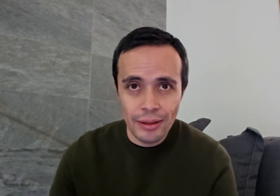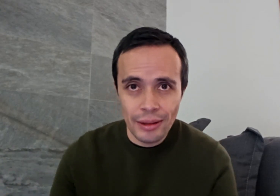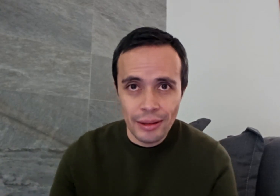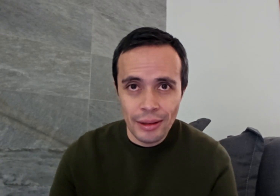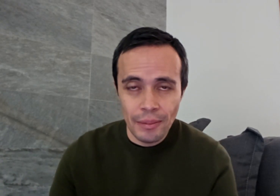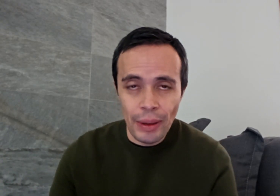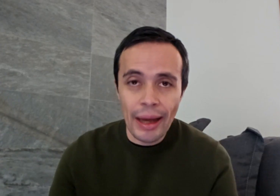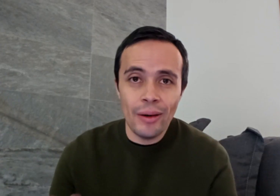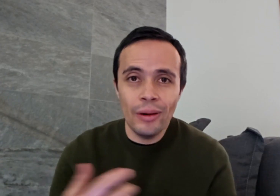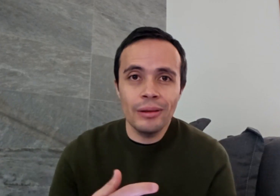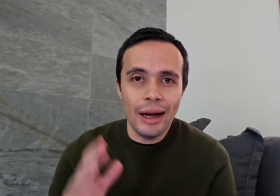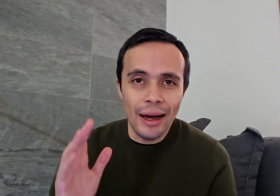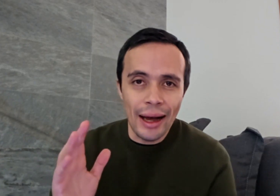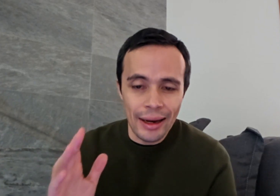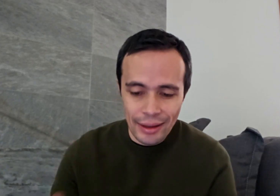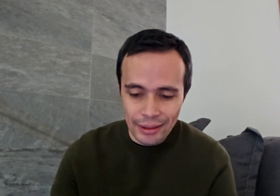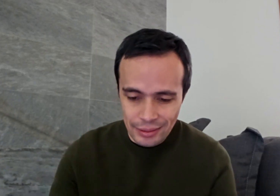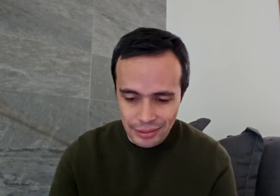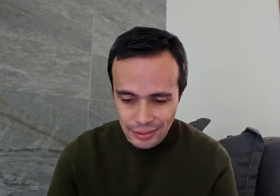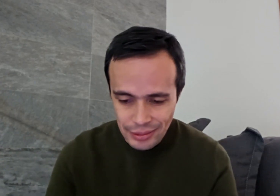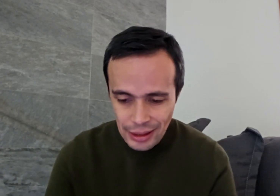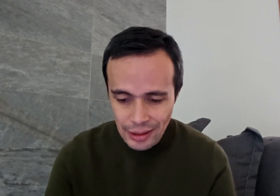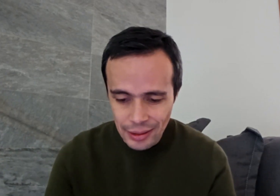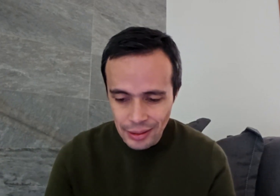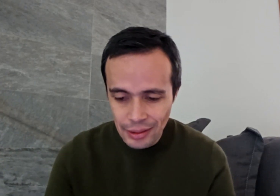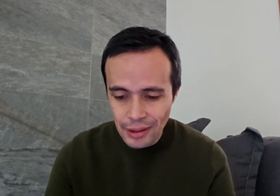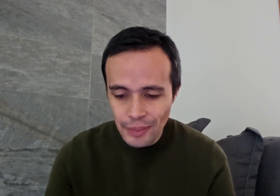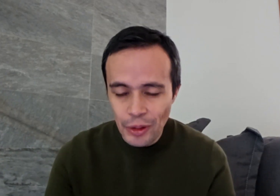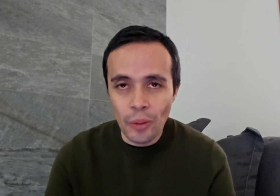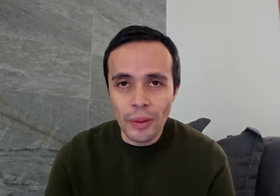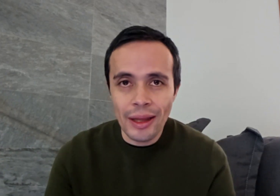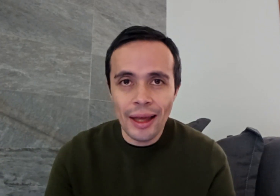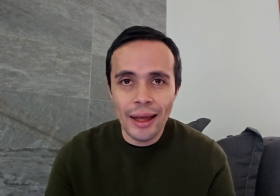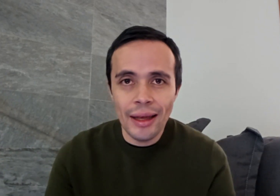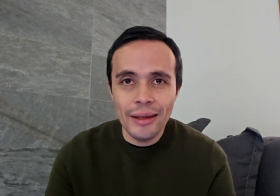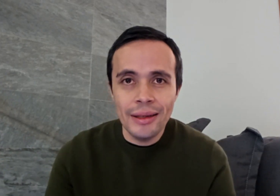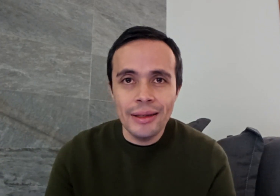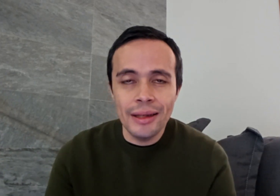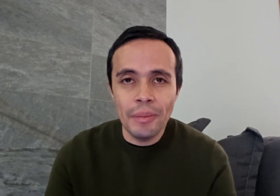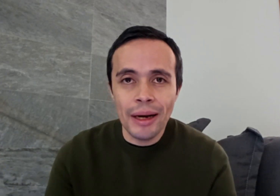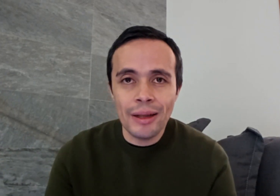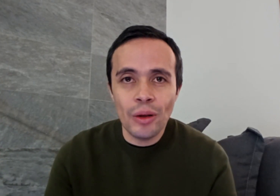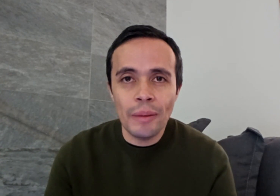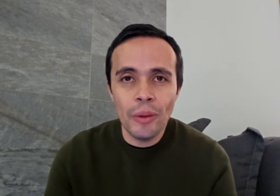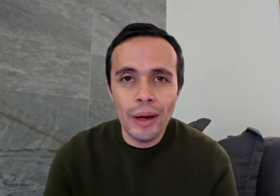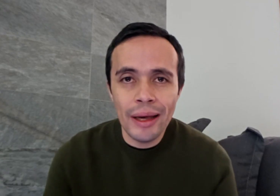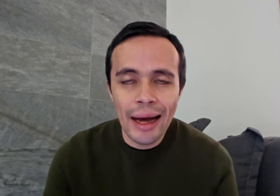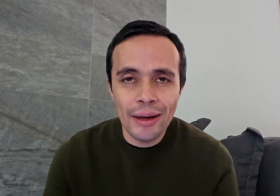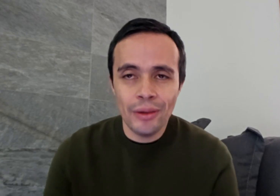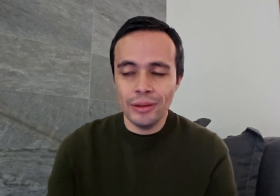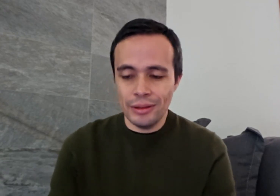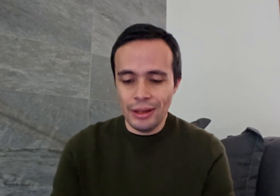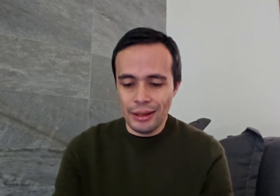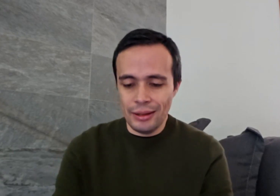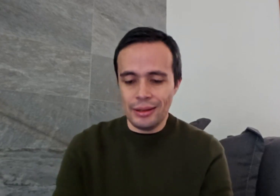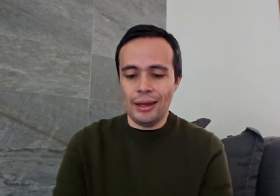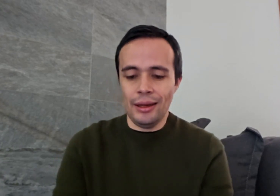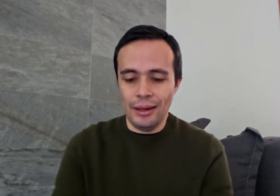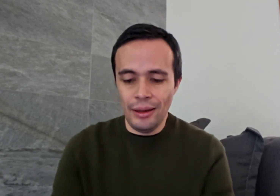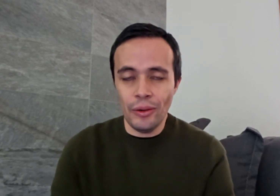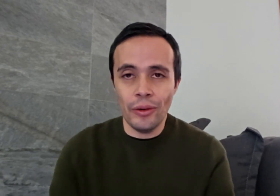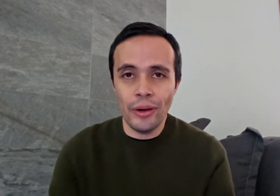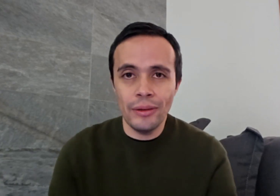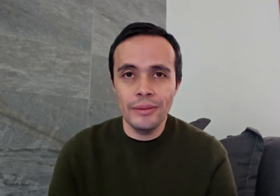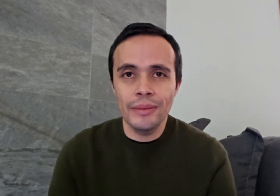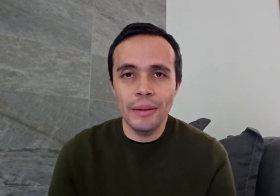impuestos, pero a alguien del comité del Partido Republicano